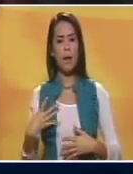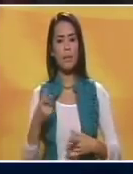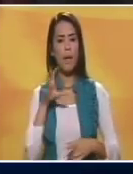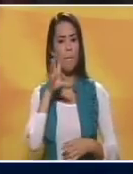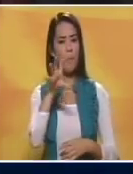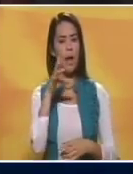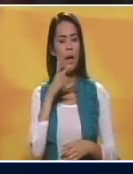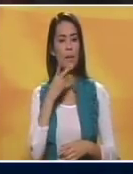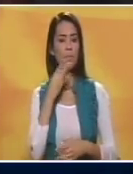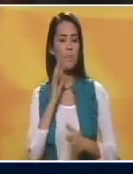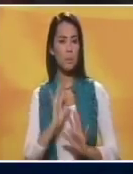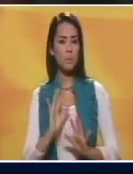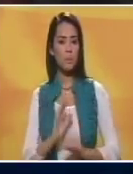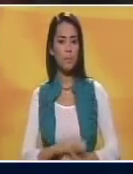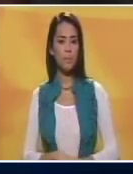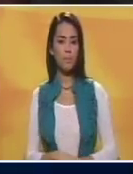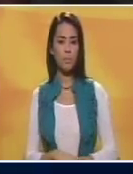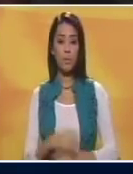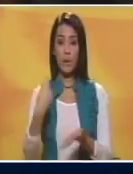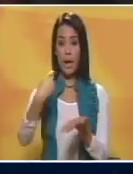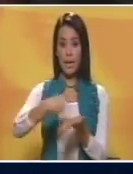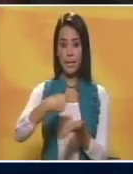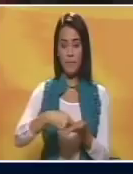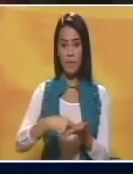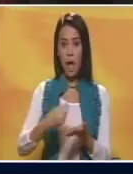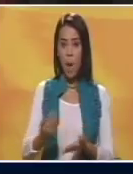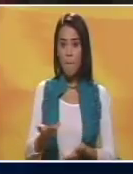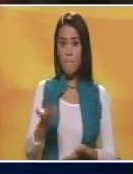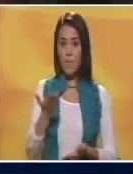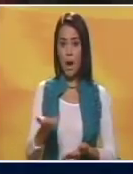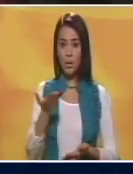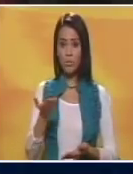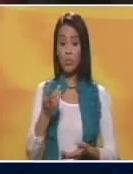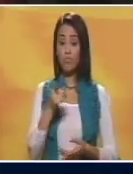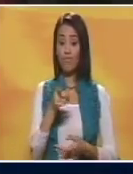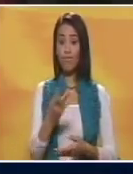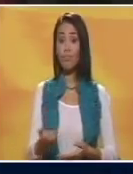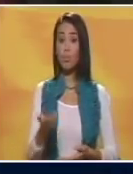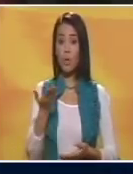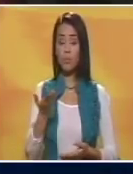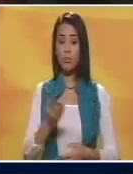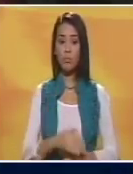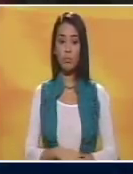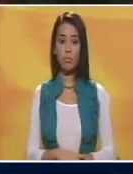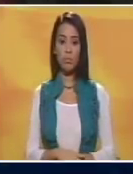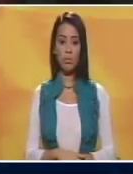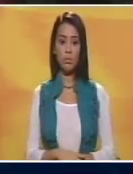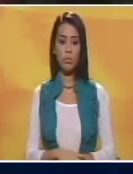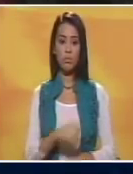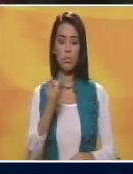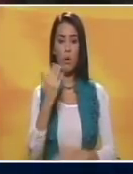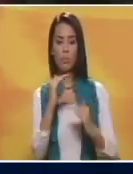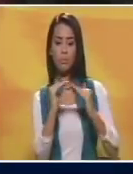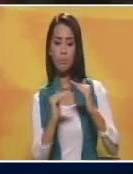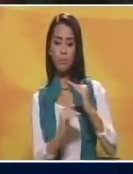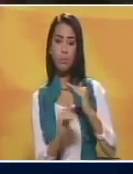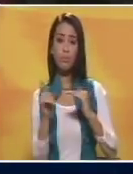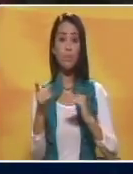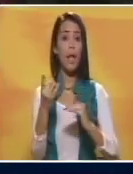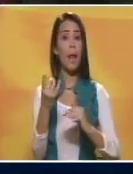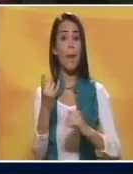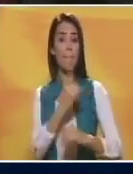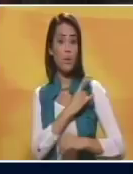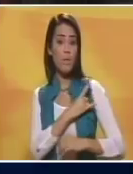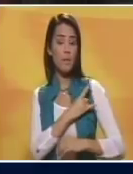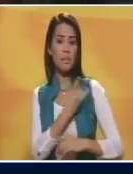país, acaban de recibir unos aumentos salariales importantes que dejaron por debajo, muy por debajo al sector universitario. Y en